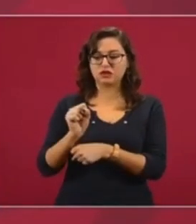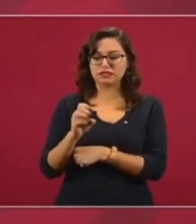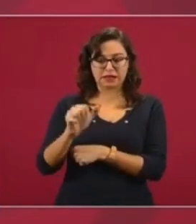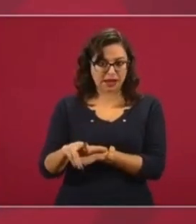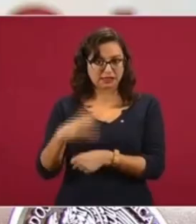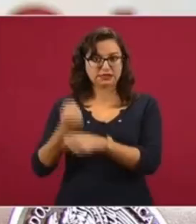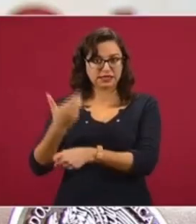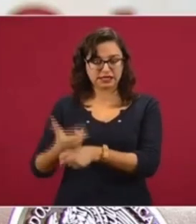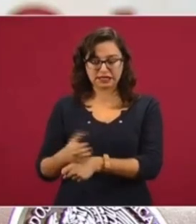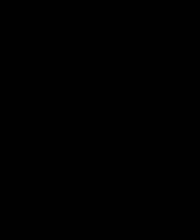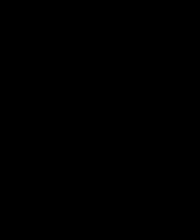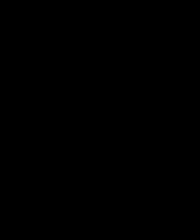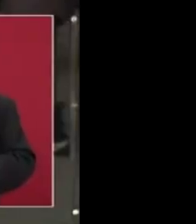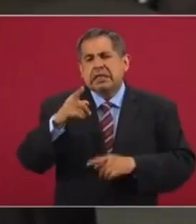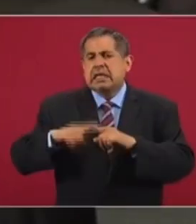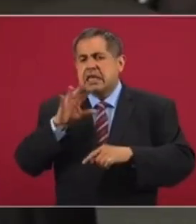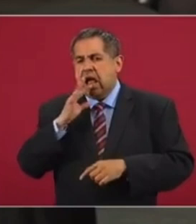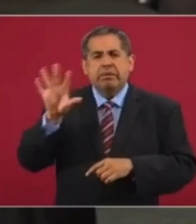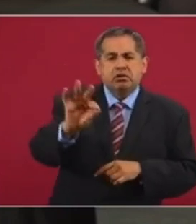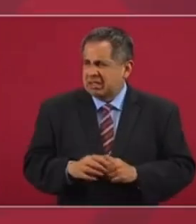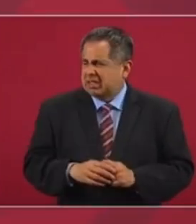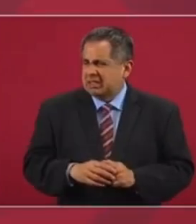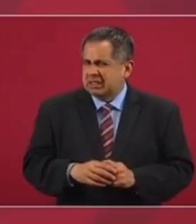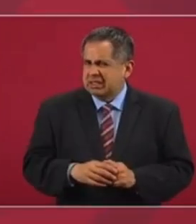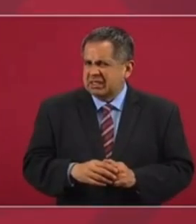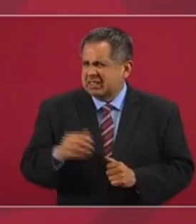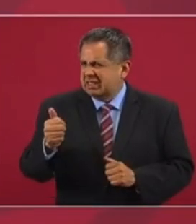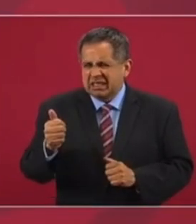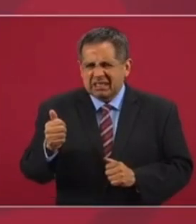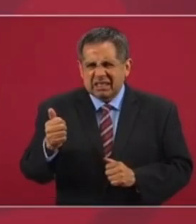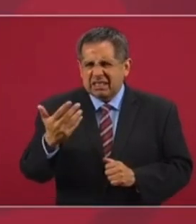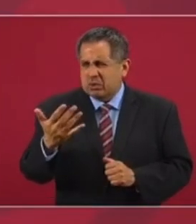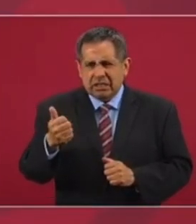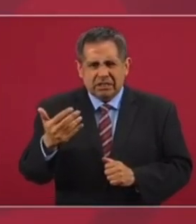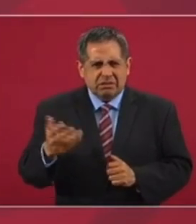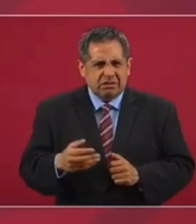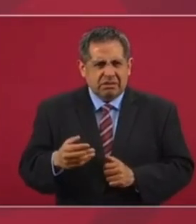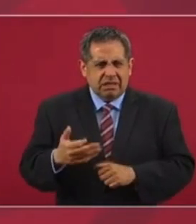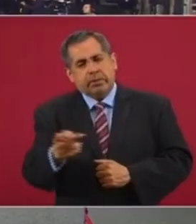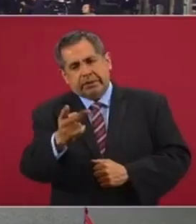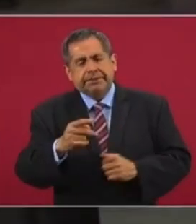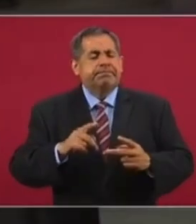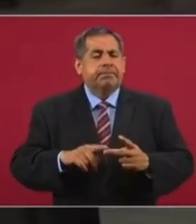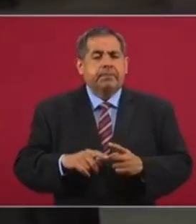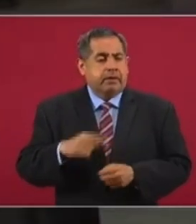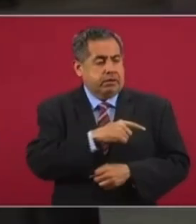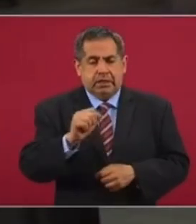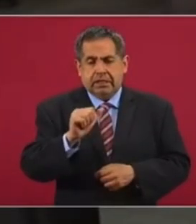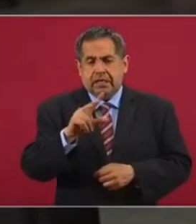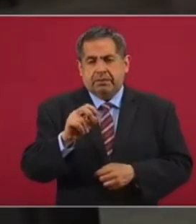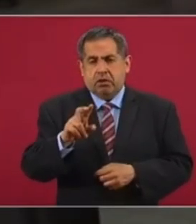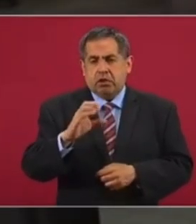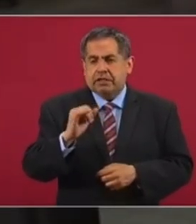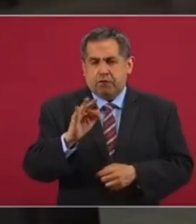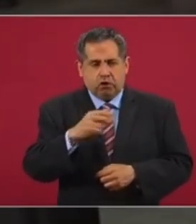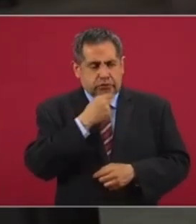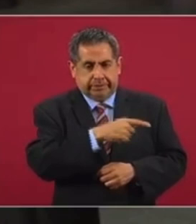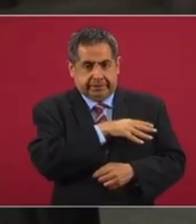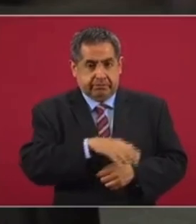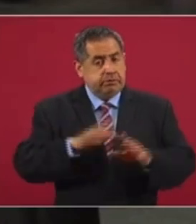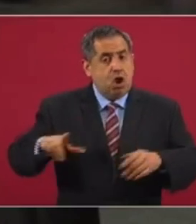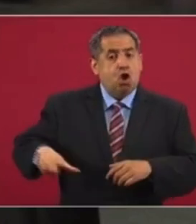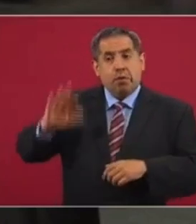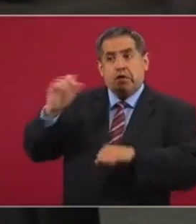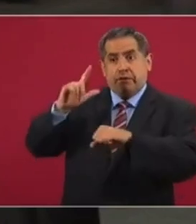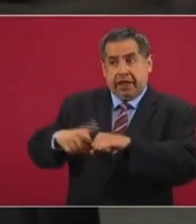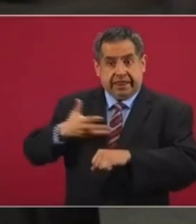secretario Sandoval. ¿A qué hora más o menos fue eso? 6:50 de la tarde. Salvador Cienfuegos, de acuerdo a la información que tiene el gobierno